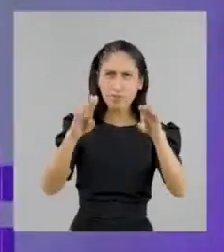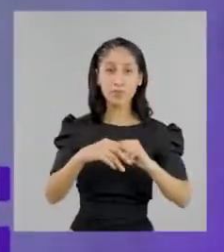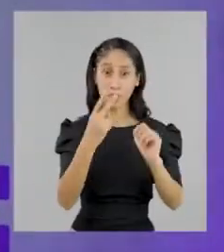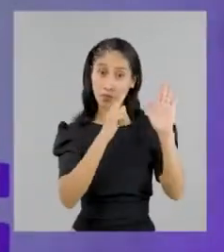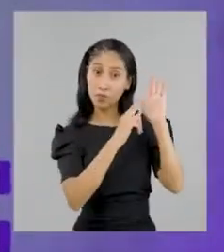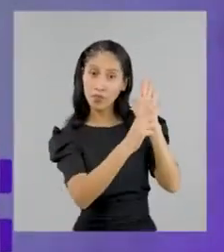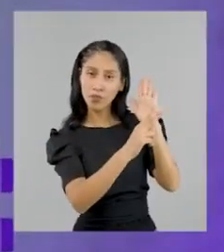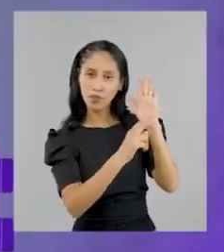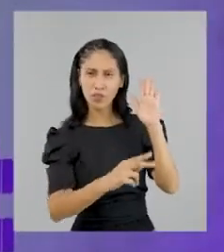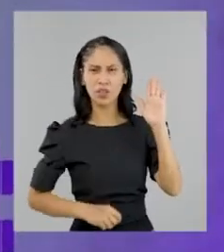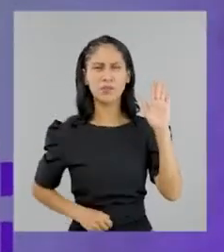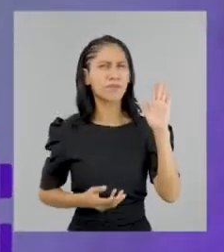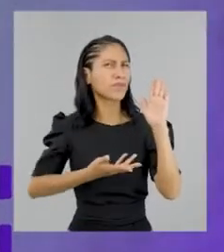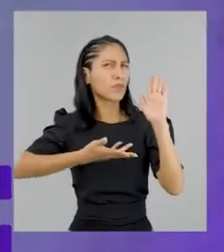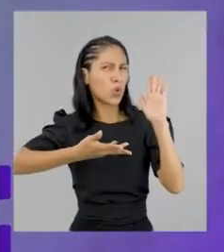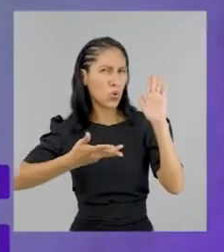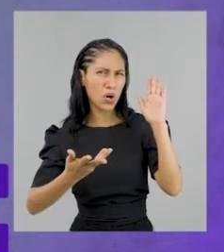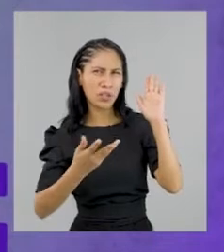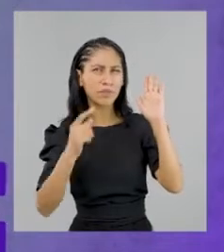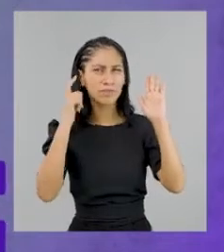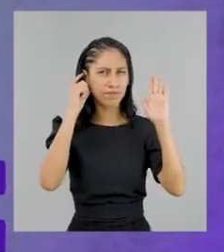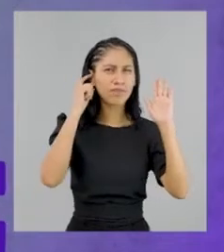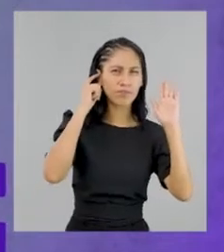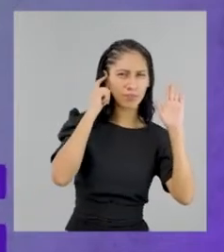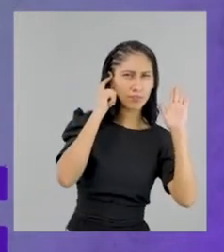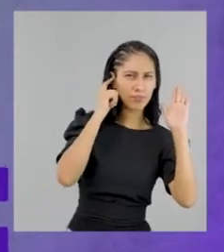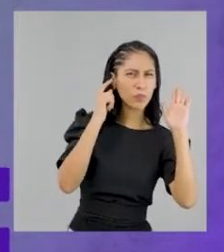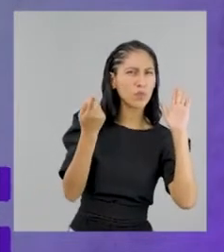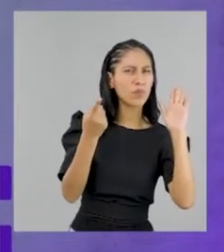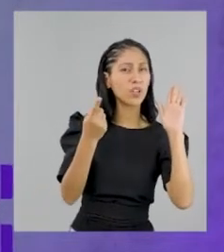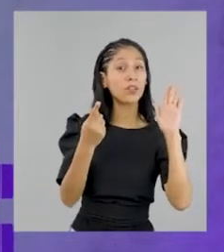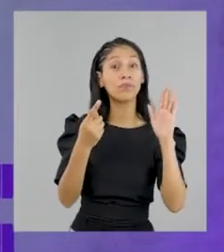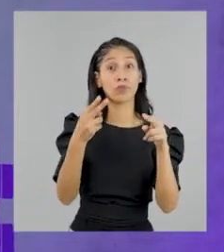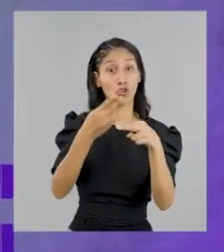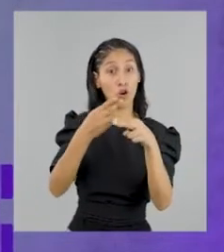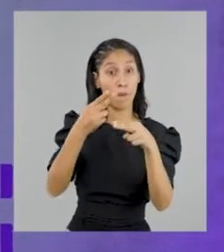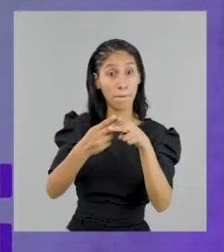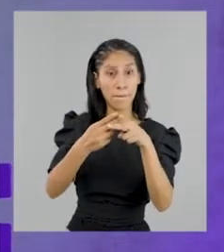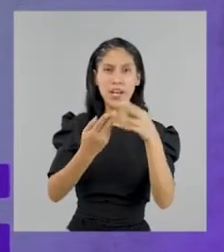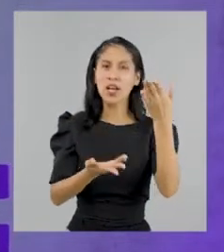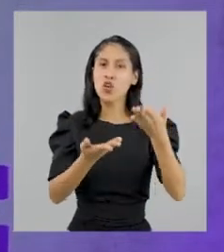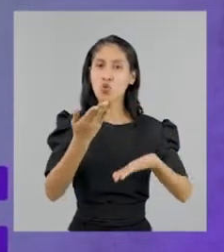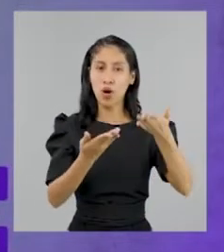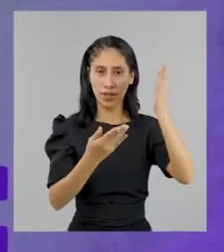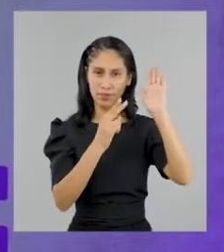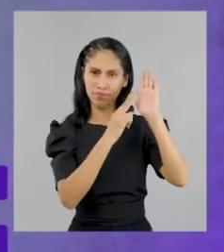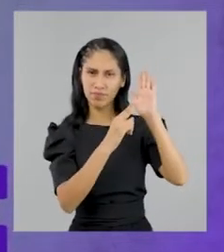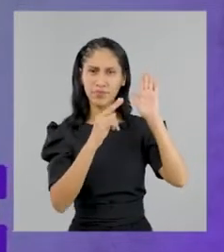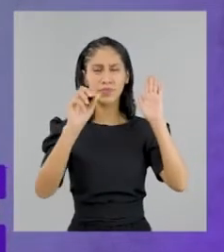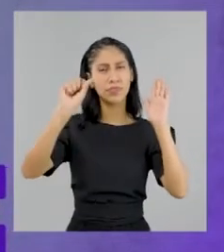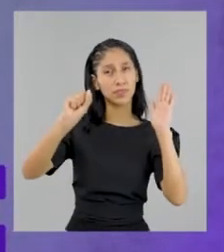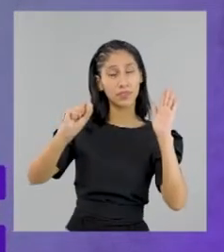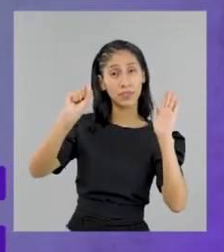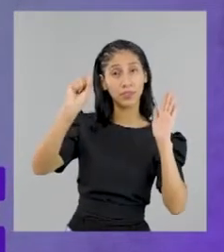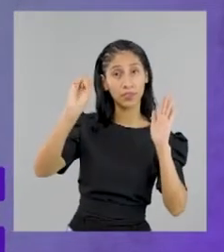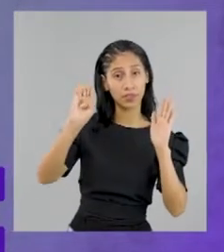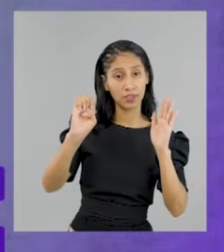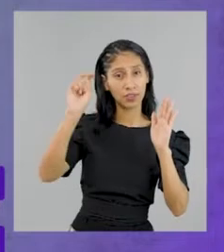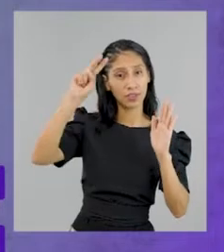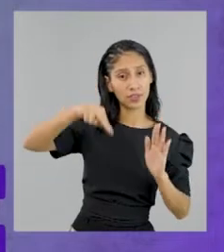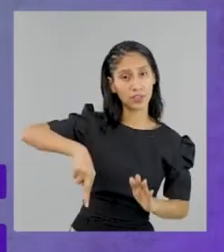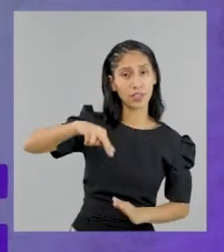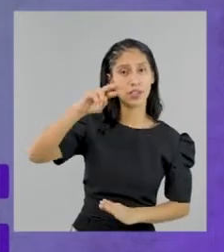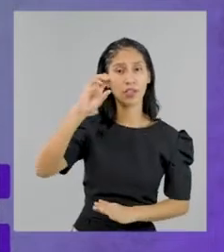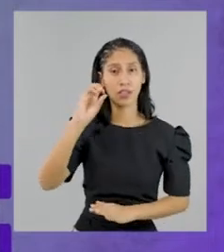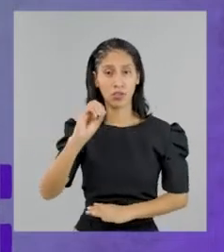A estas ondas que son periódicas y continuas se les conoce como senoidales. ¿Ondas qué?